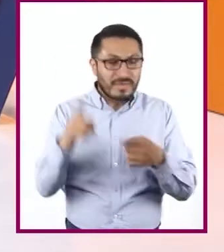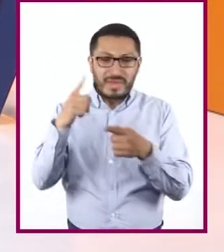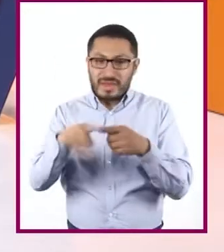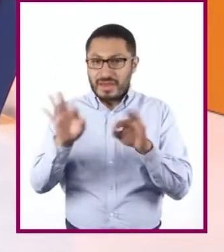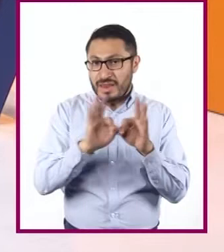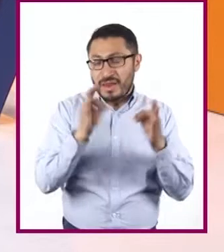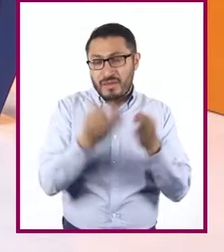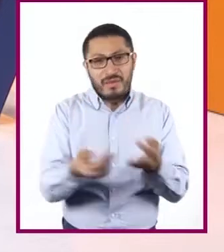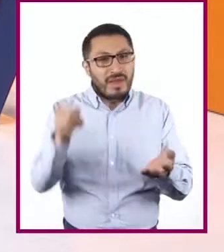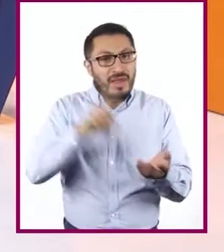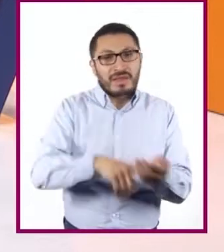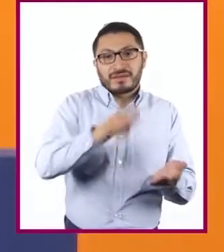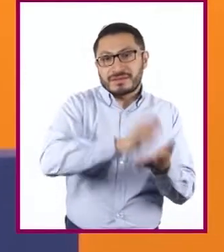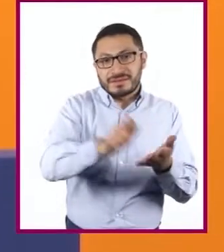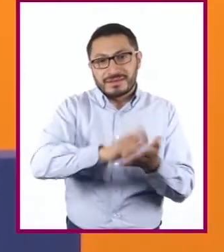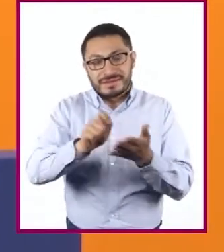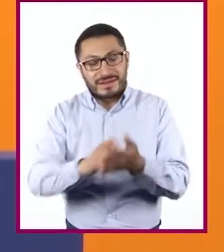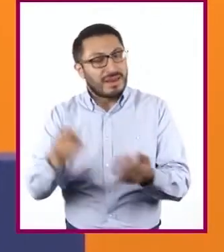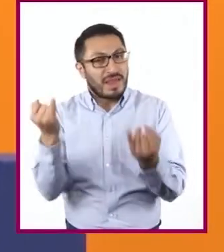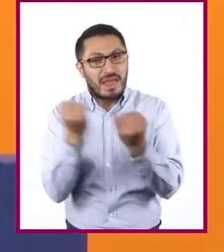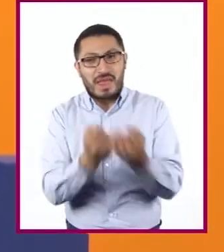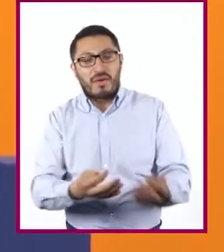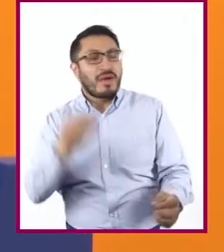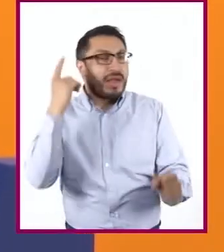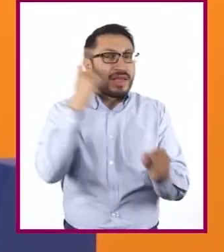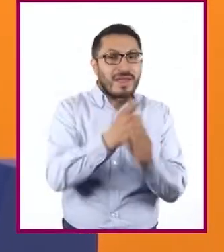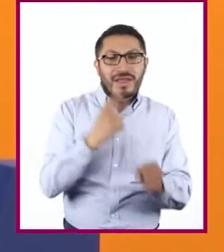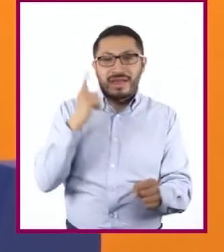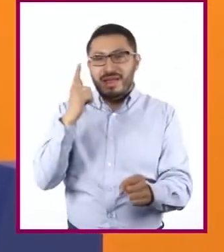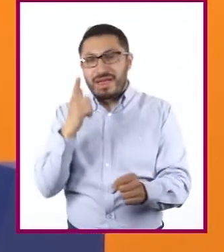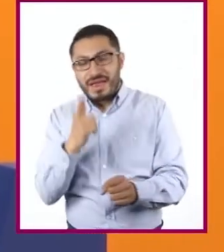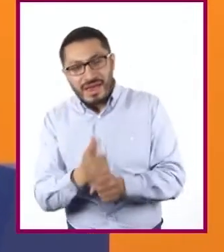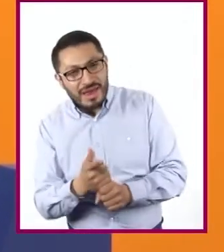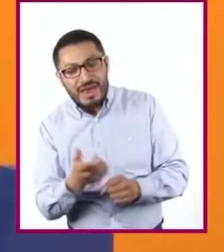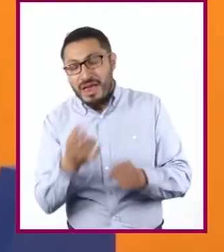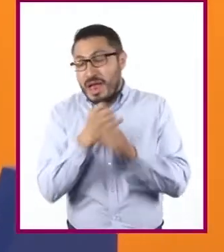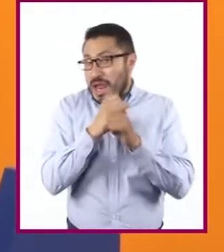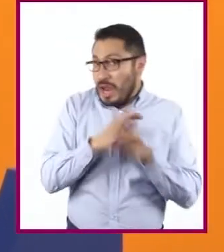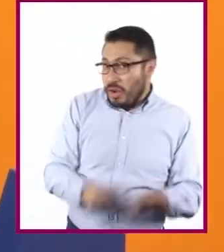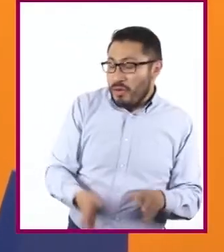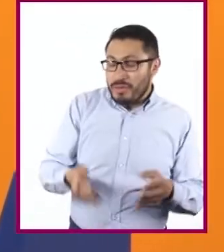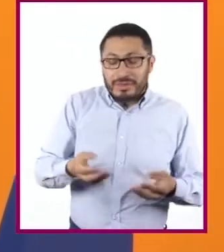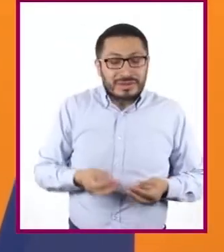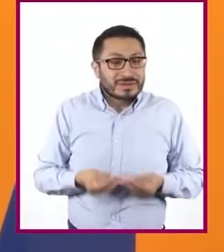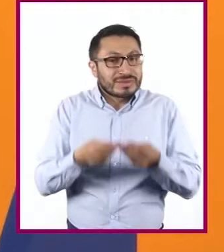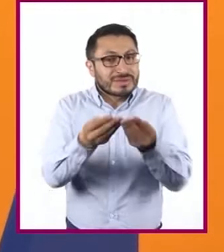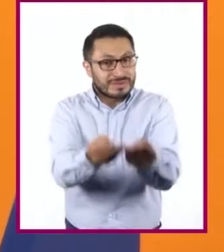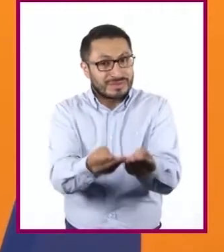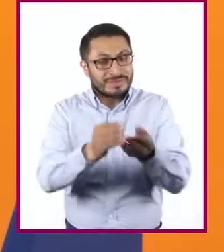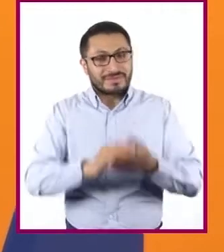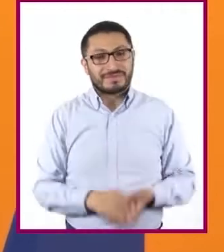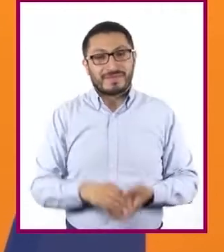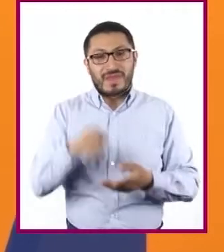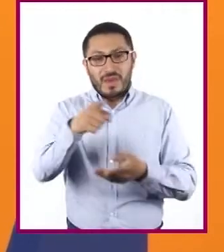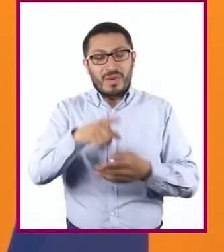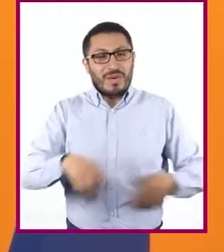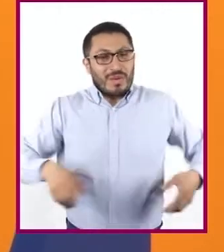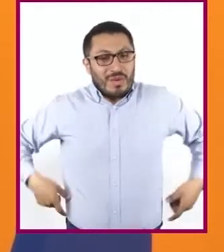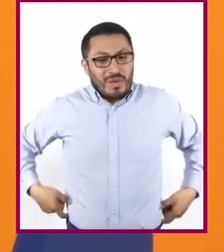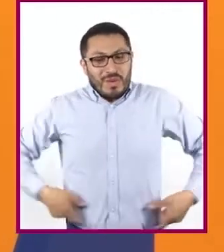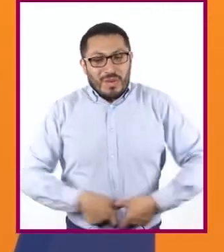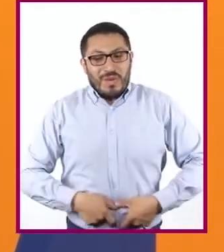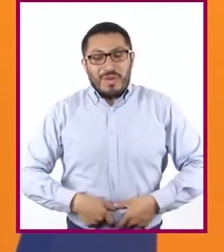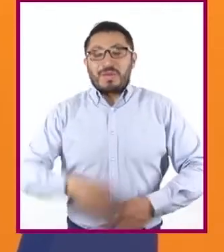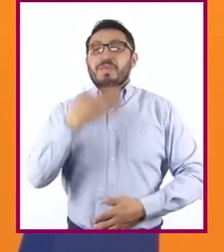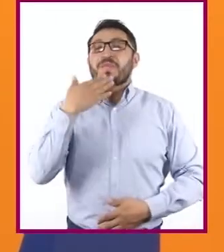en los textos, e identificar enunciados que introducen información. Abrochen su cinturón de seguridad